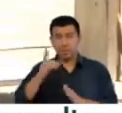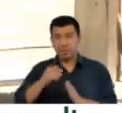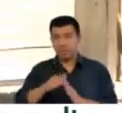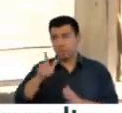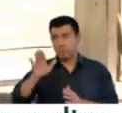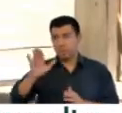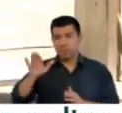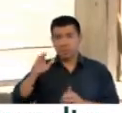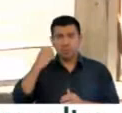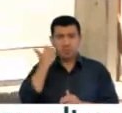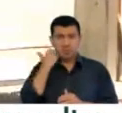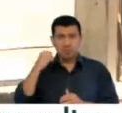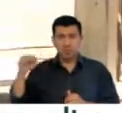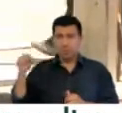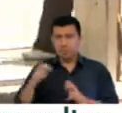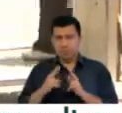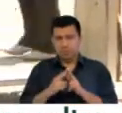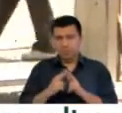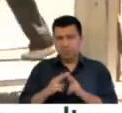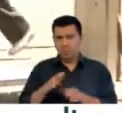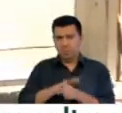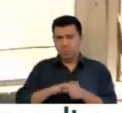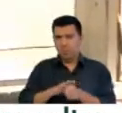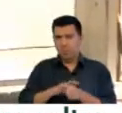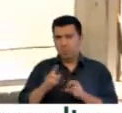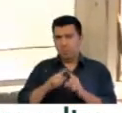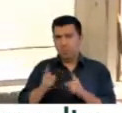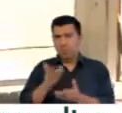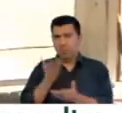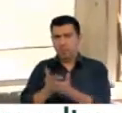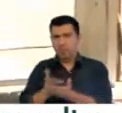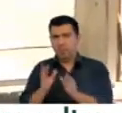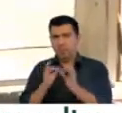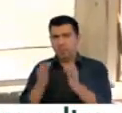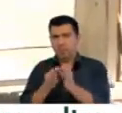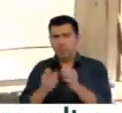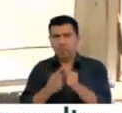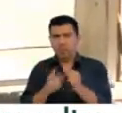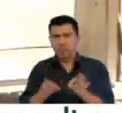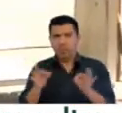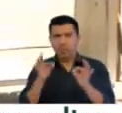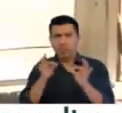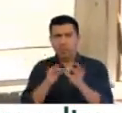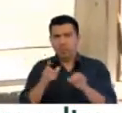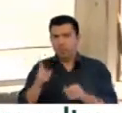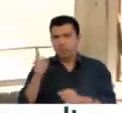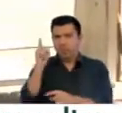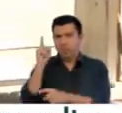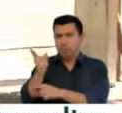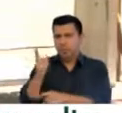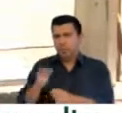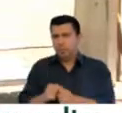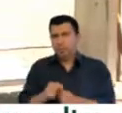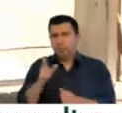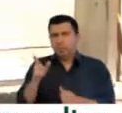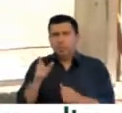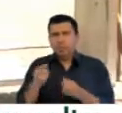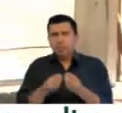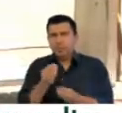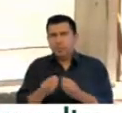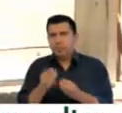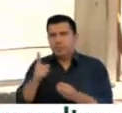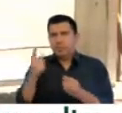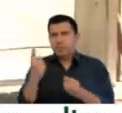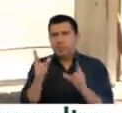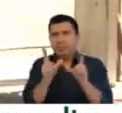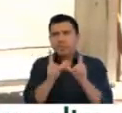de Ocaña manifestó conocer la situación, pero pidió a los familiares que lo importante es instaurar las denuncias correspondientes y no hacerlas solo a través de los medios